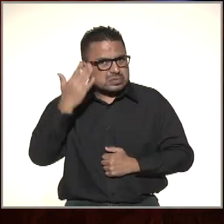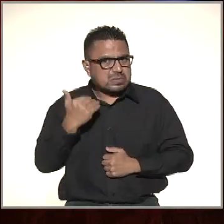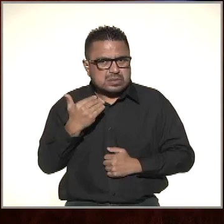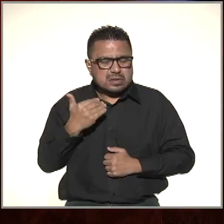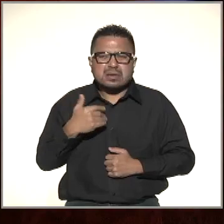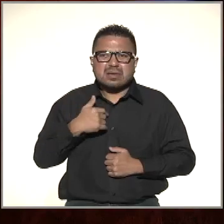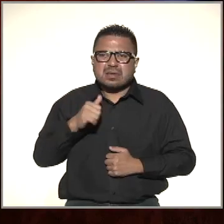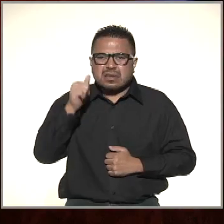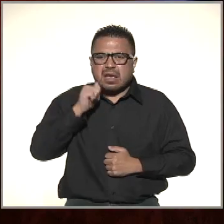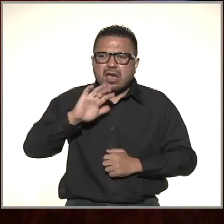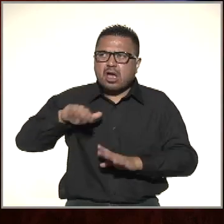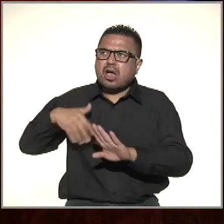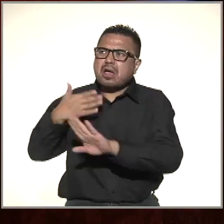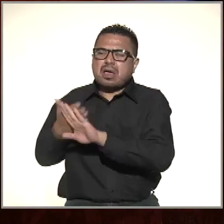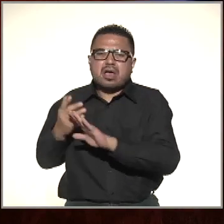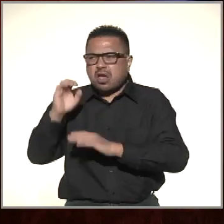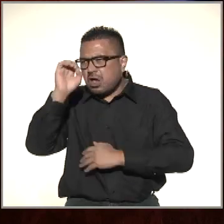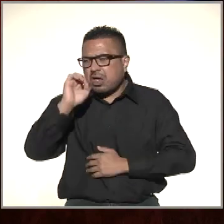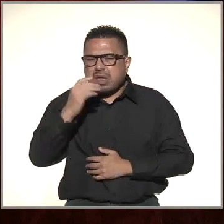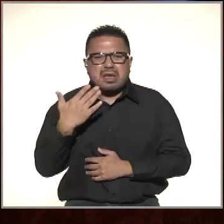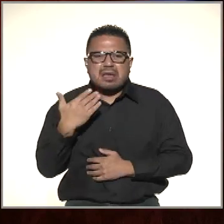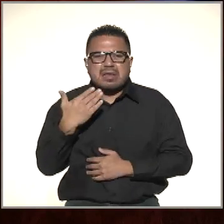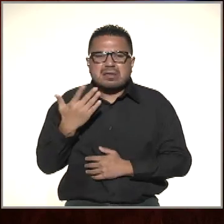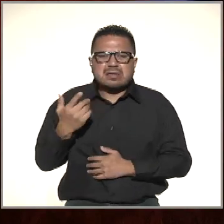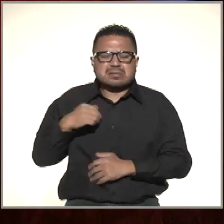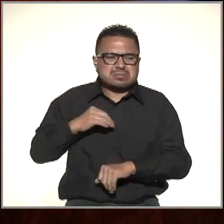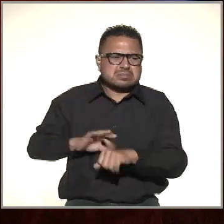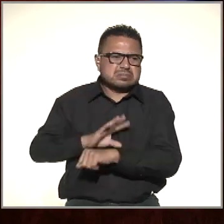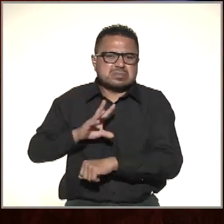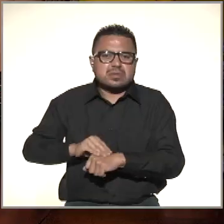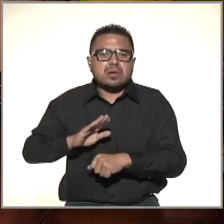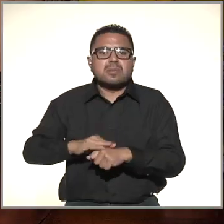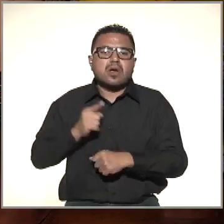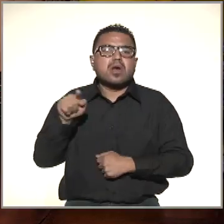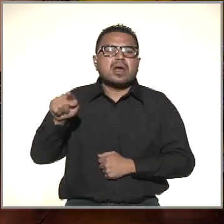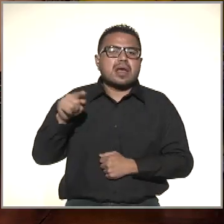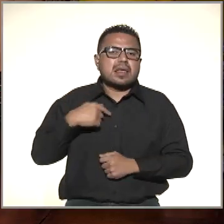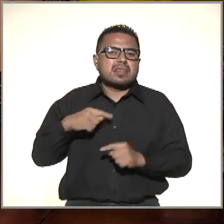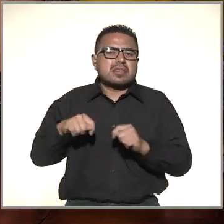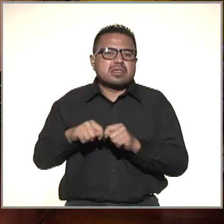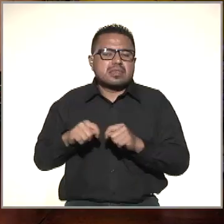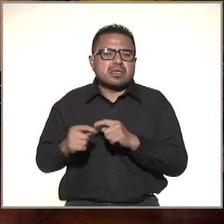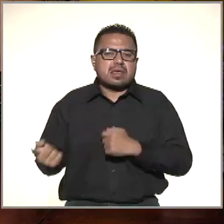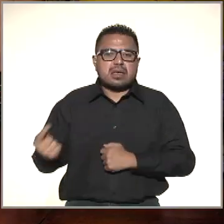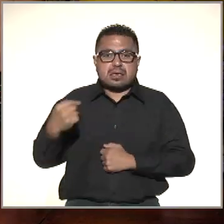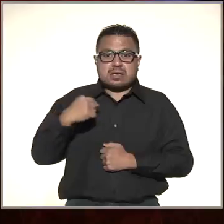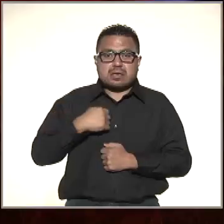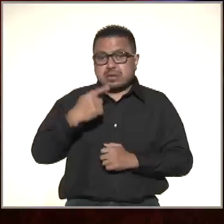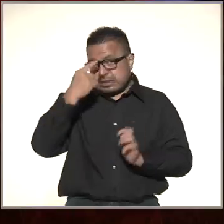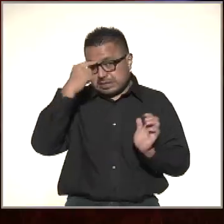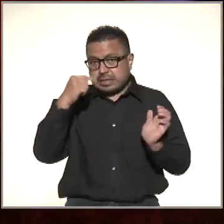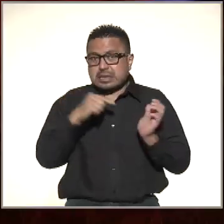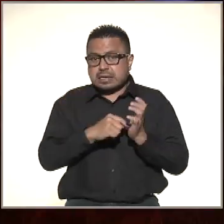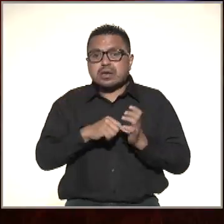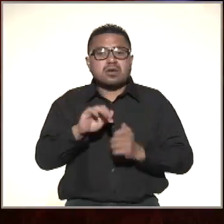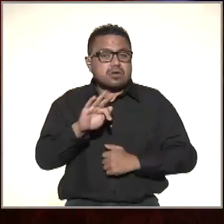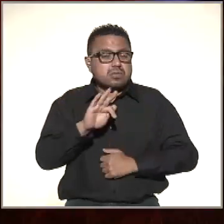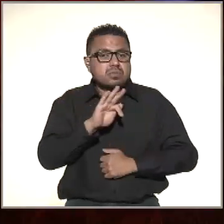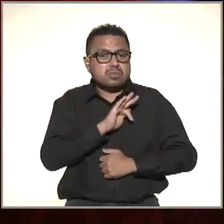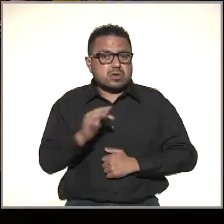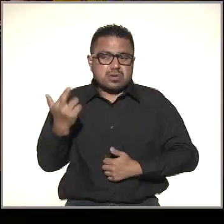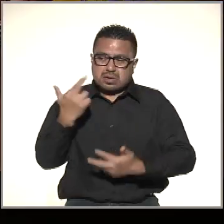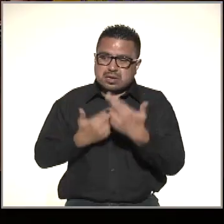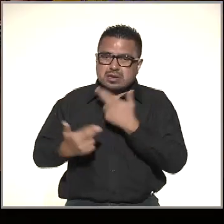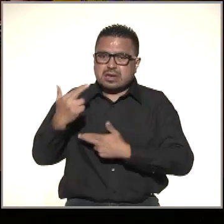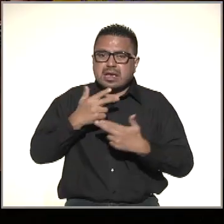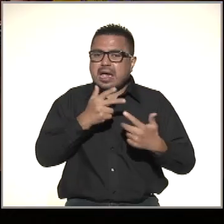nunca le hice comentario alguno, porque para variar eso no está permitido, porque él era mi tío. Ok, yo creo que podemos retomar lo